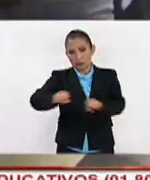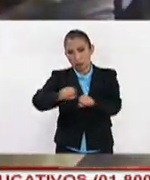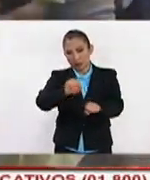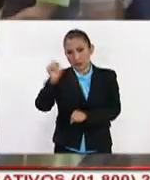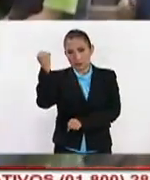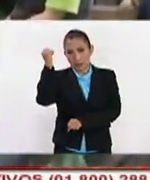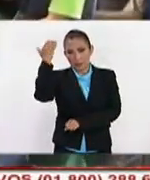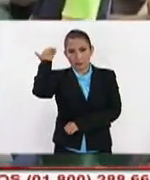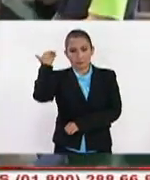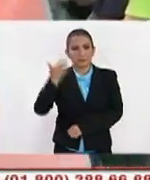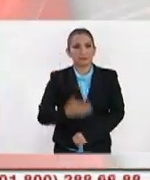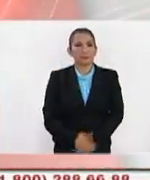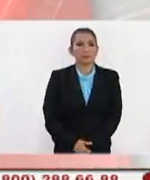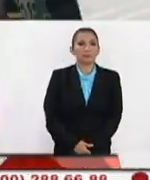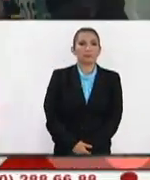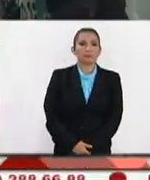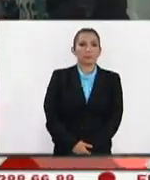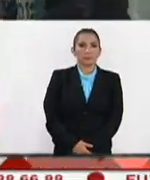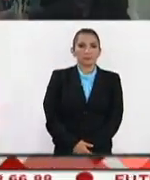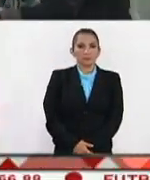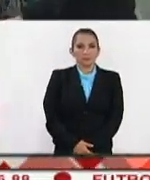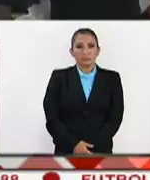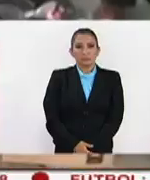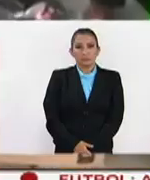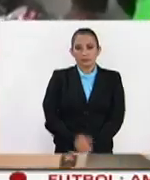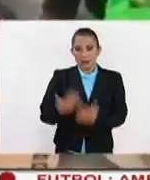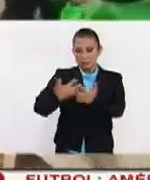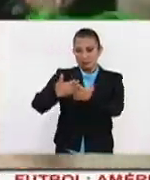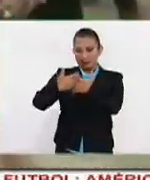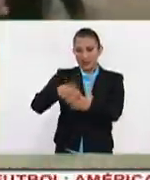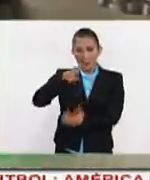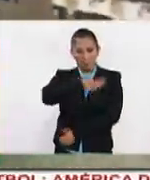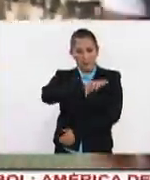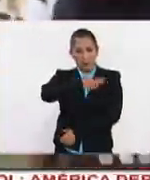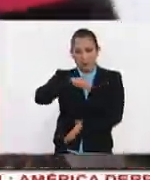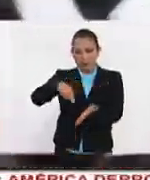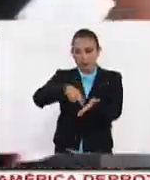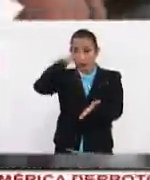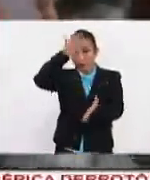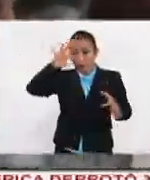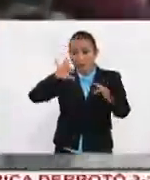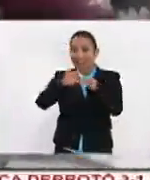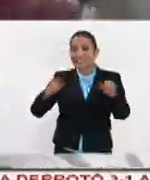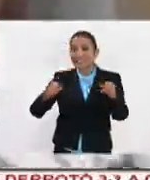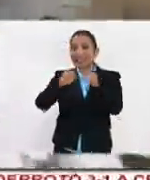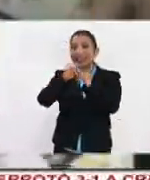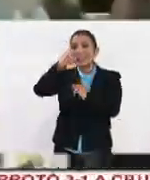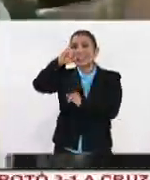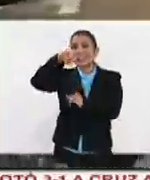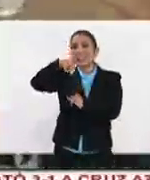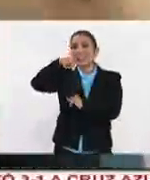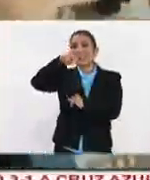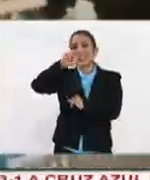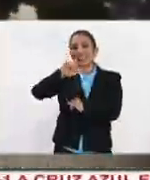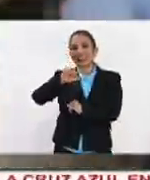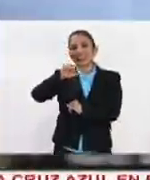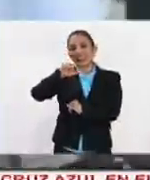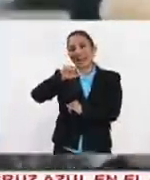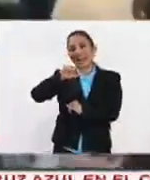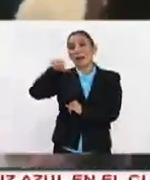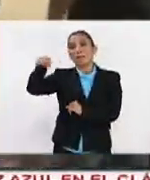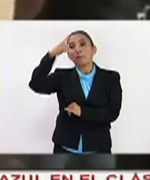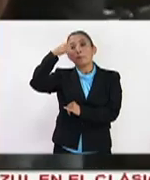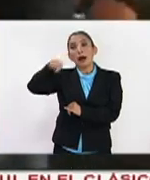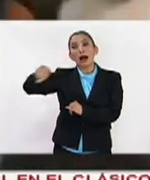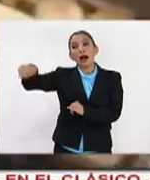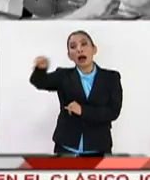sismos de septiembre. La iniciativa privada firmó un convenio con el Instituto Nacional de Transparencia para